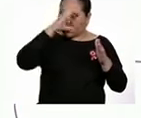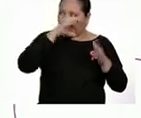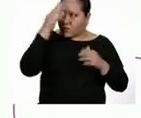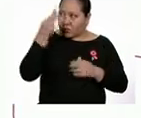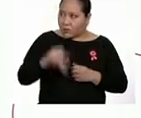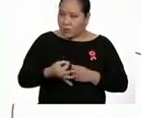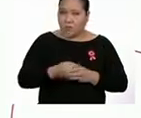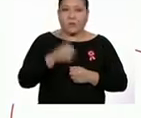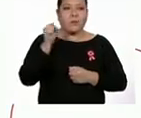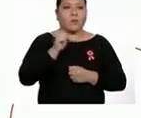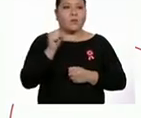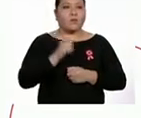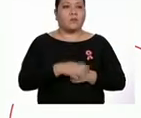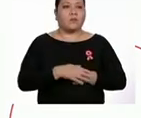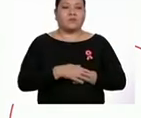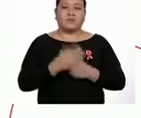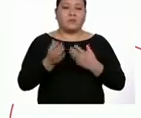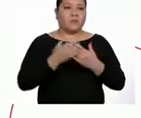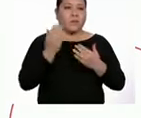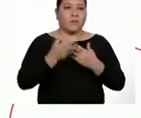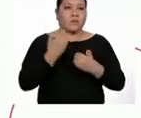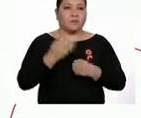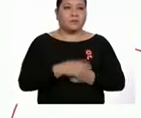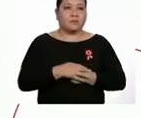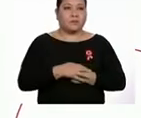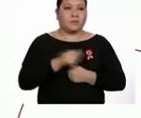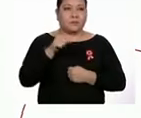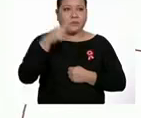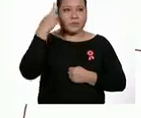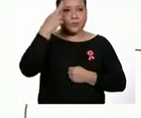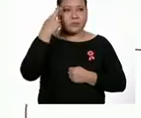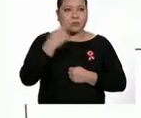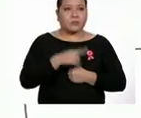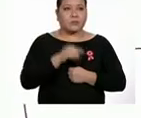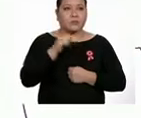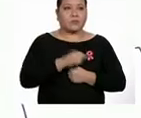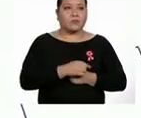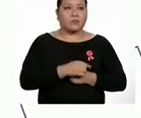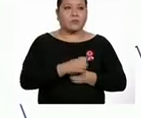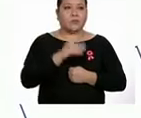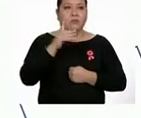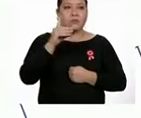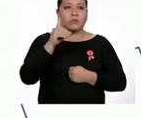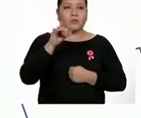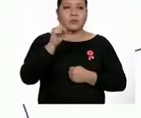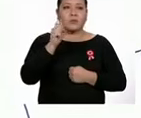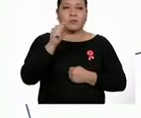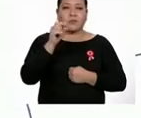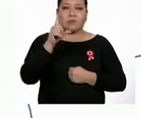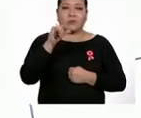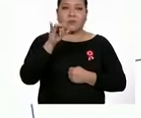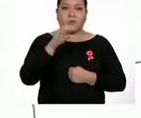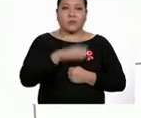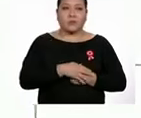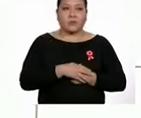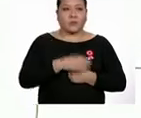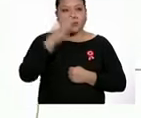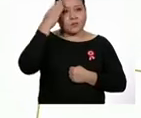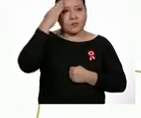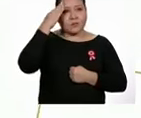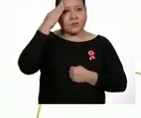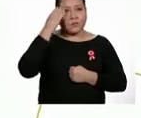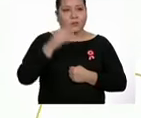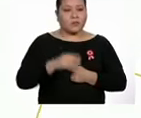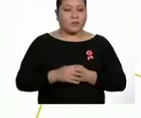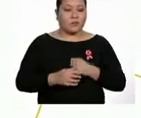¿correcto? Así es muy sencillo. Por eso, en el caso de la presión diastólica, sabemos que un extremo